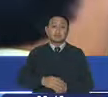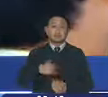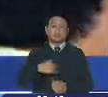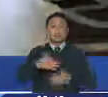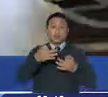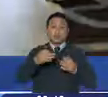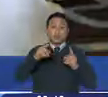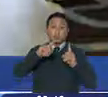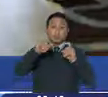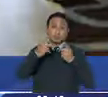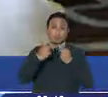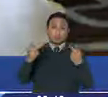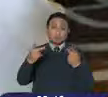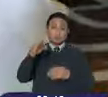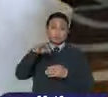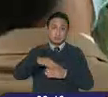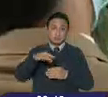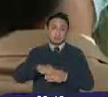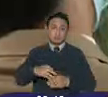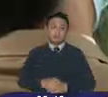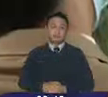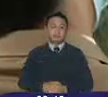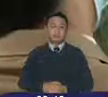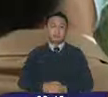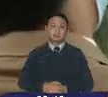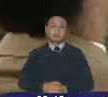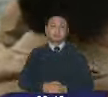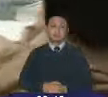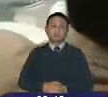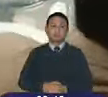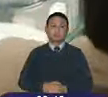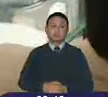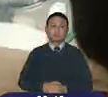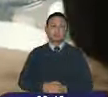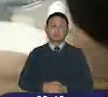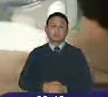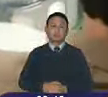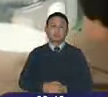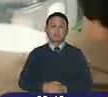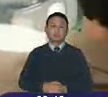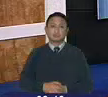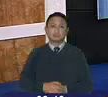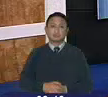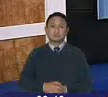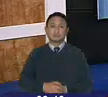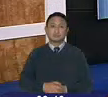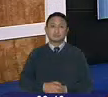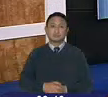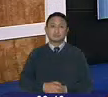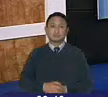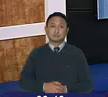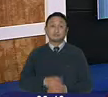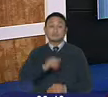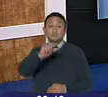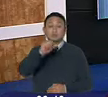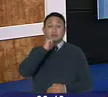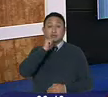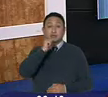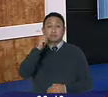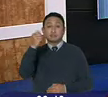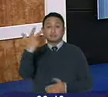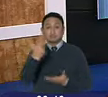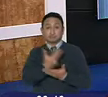popular. Con cámara de David Arandi y Juan Bustamante, informó Jorge Escobar. Faltan pocas semanas